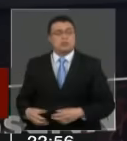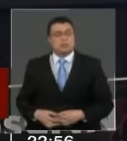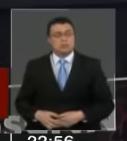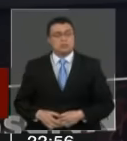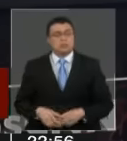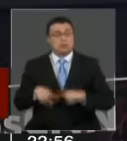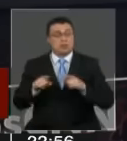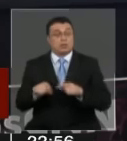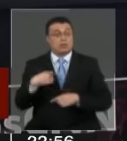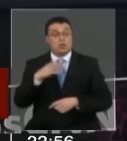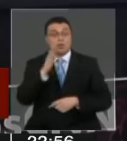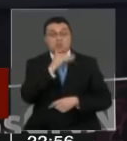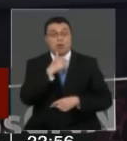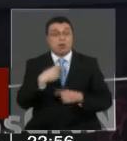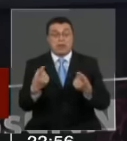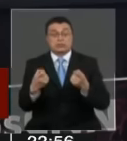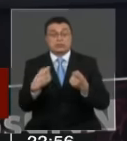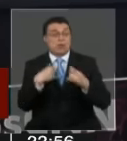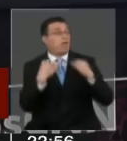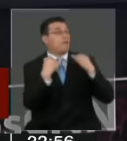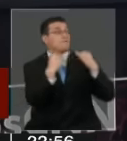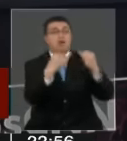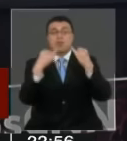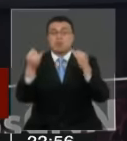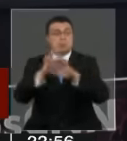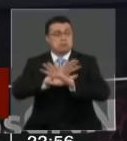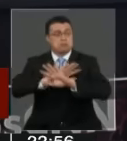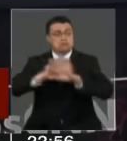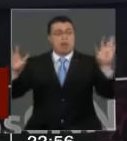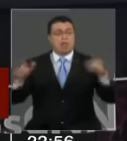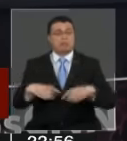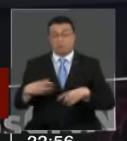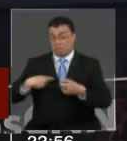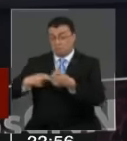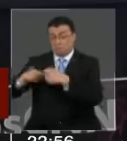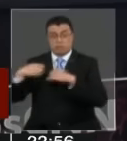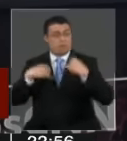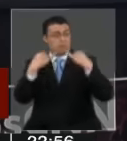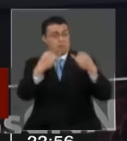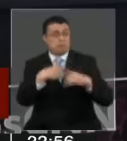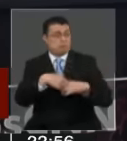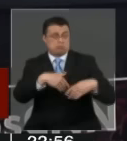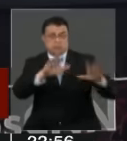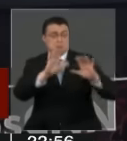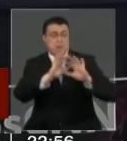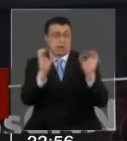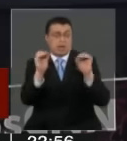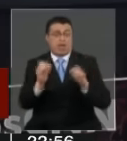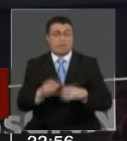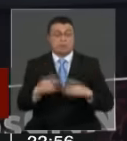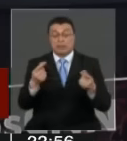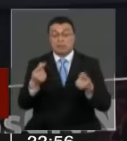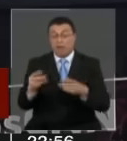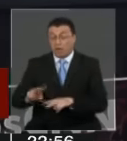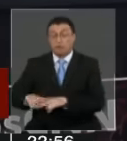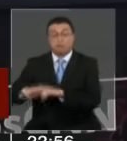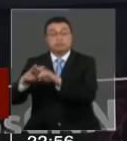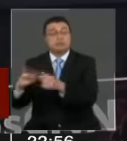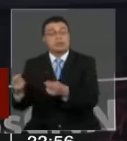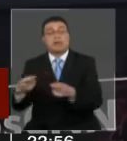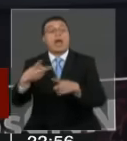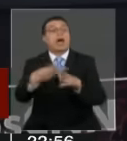y que no tiene necesidad de darle cuenta a nadie. Cuando vende incluso, ¿y cómo y qué hace con las platas con las que